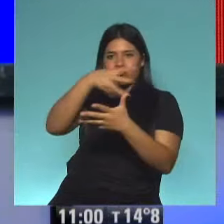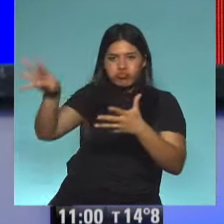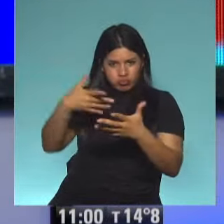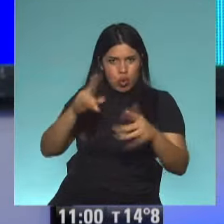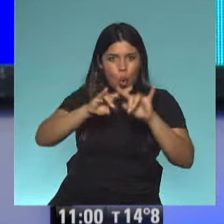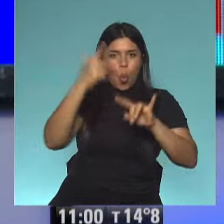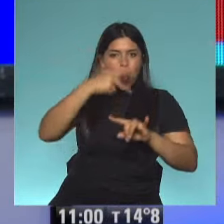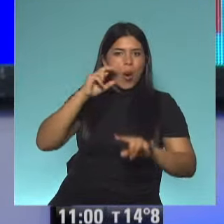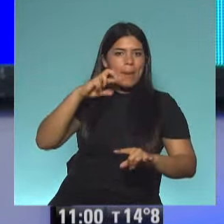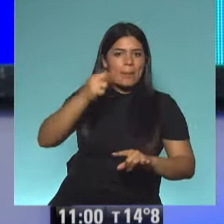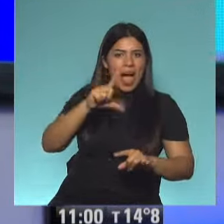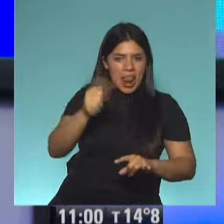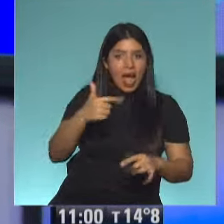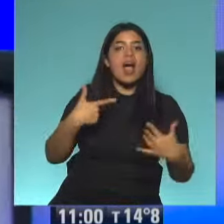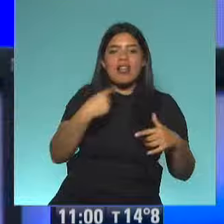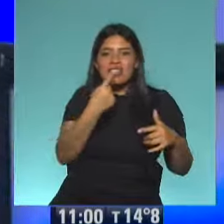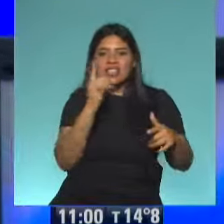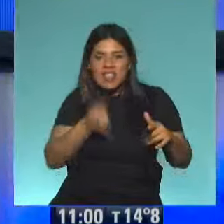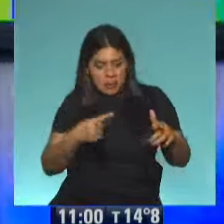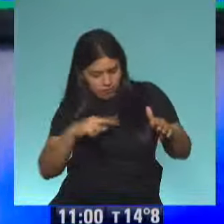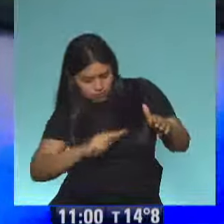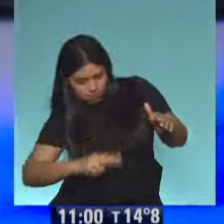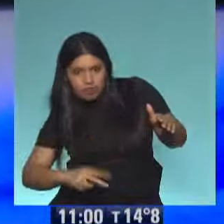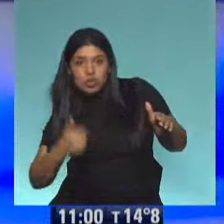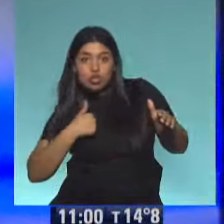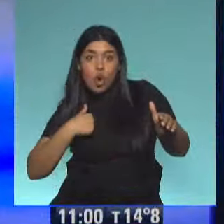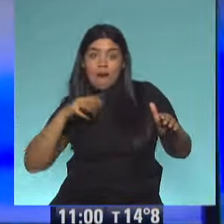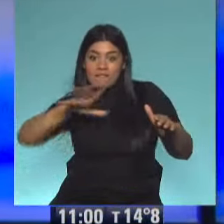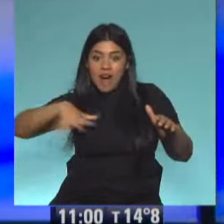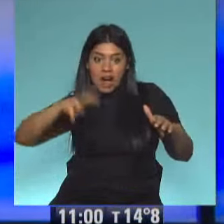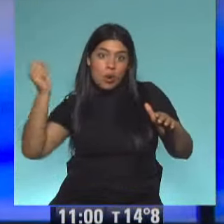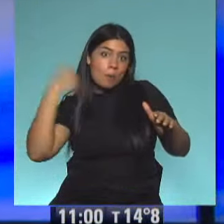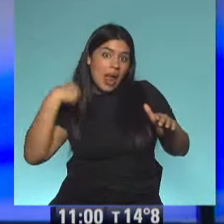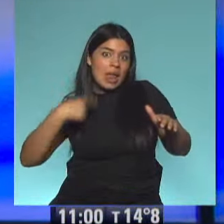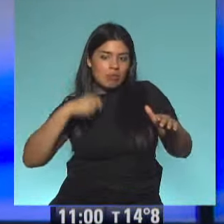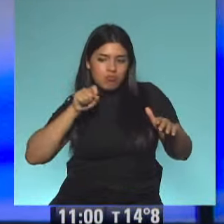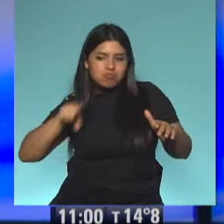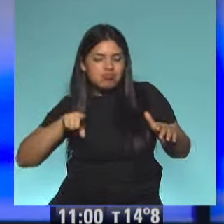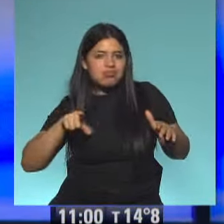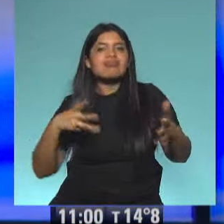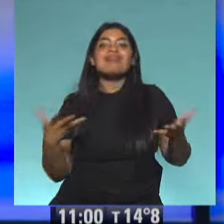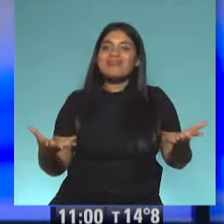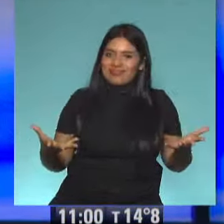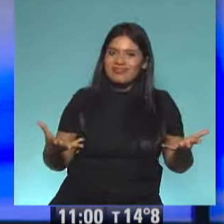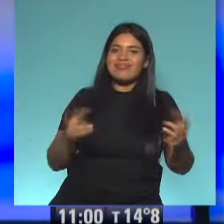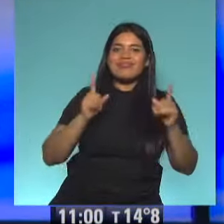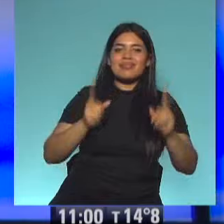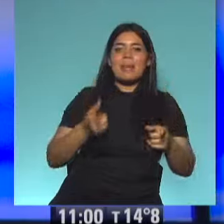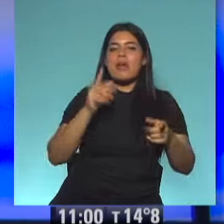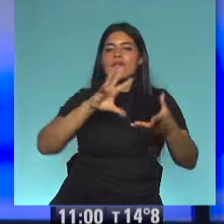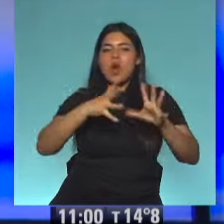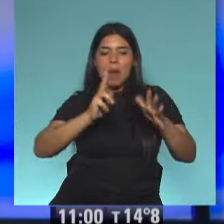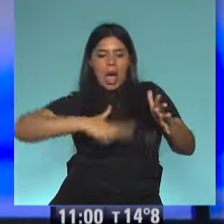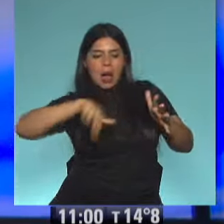ejemplo. Y acá dice, de Palermo vengo. Re lindo todo. Está fileteado. Sí. Está fileteado. Me contaron un montón de cosas re lindas. Por ejemplo, una de las cosas más lindas que